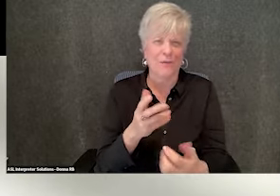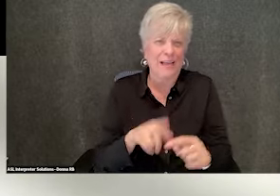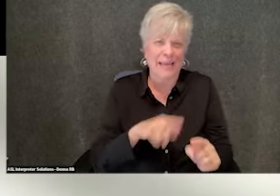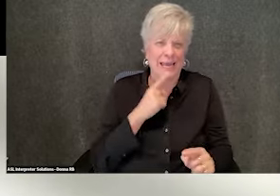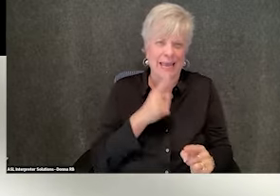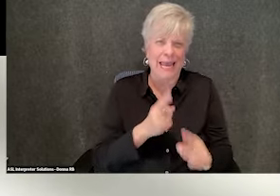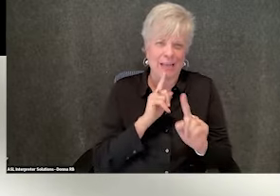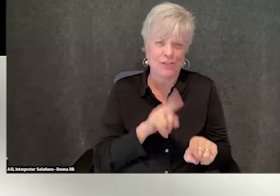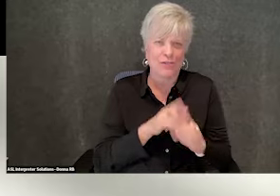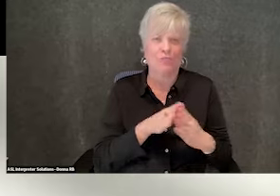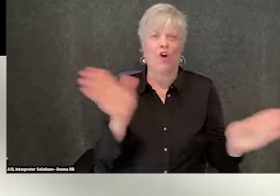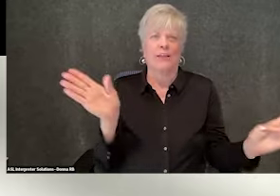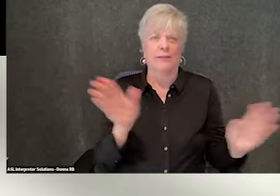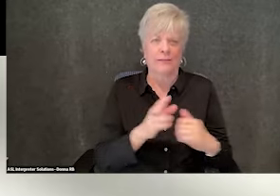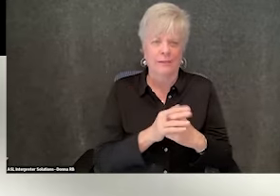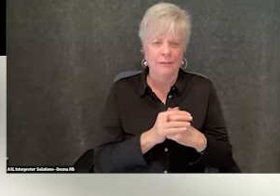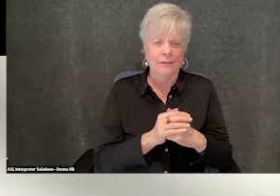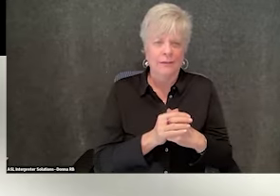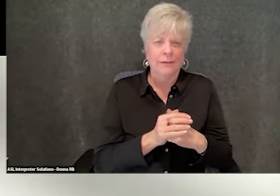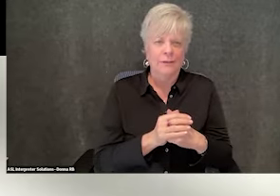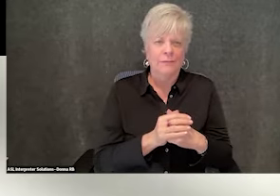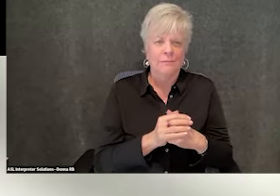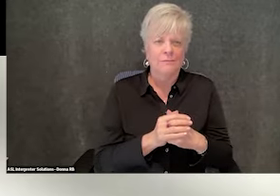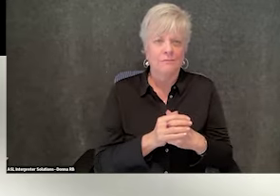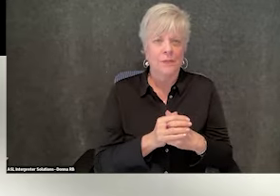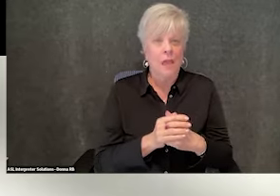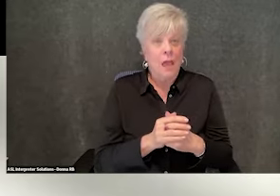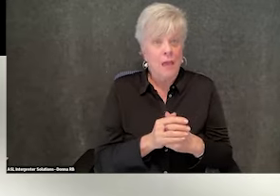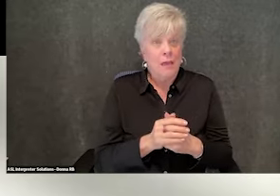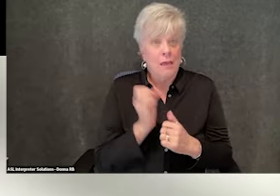tutela? Eso creo que es una pregunta muy individual.